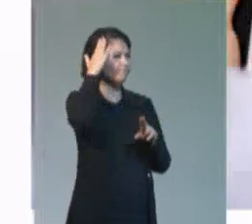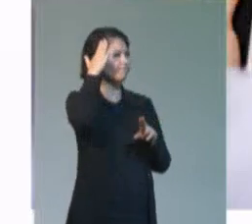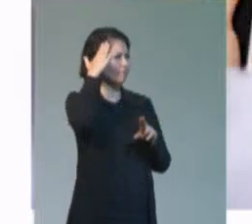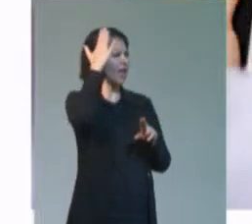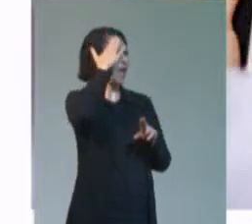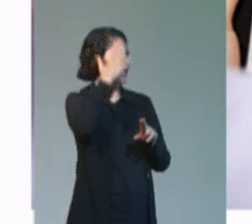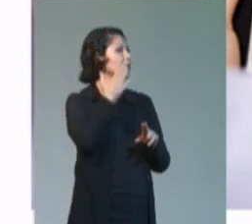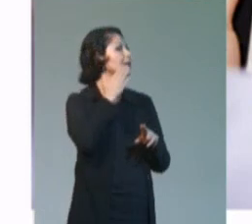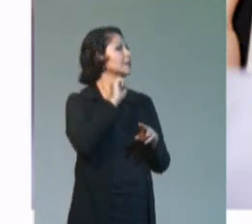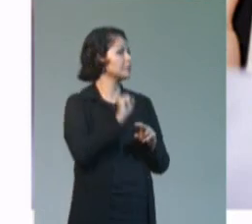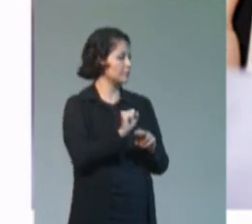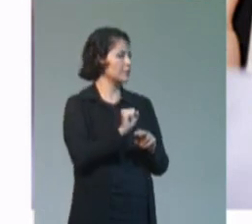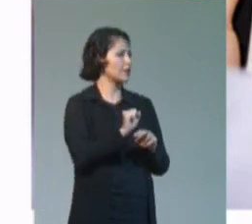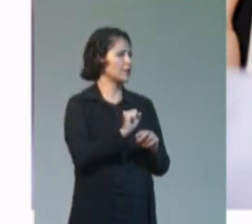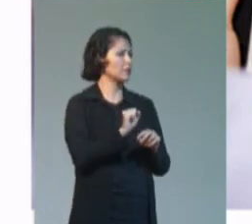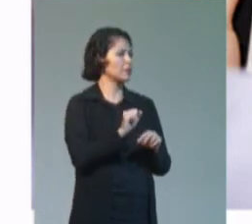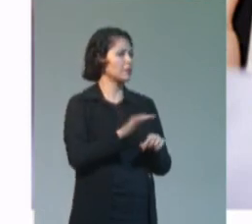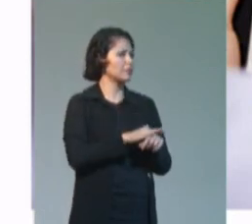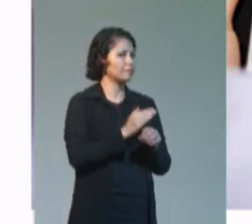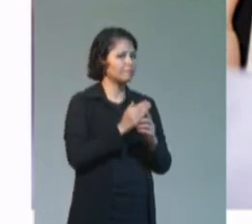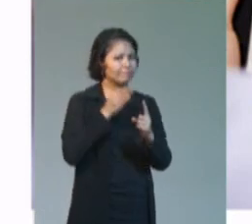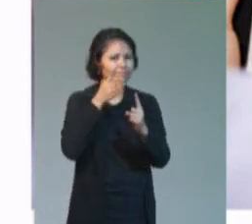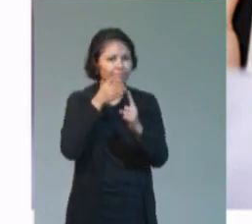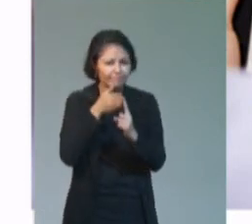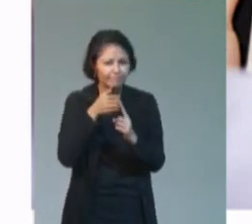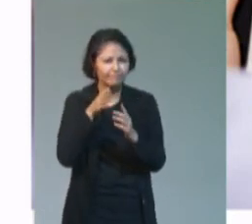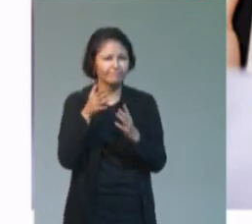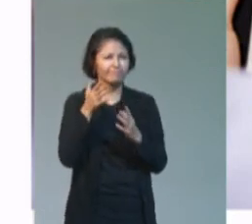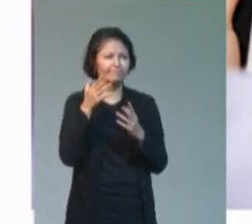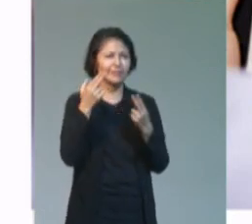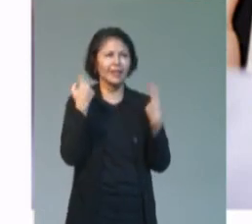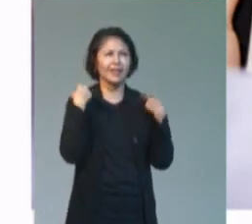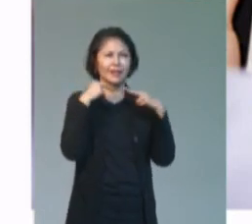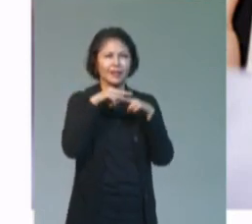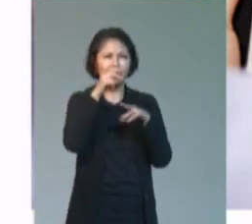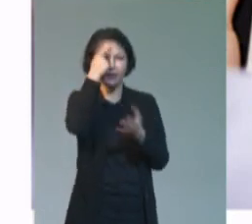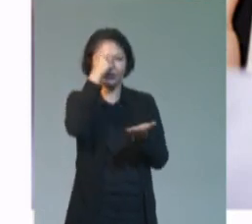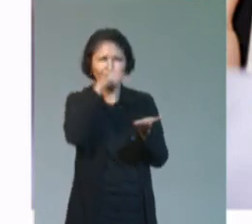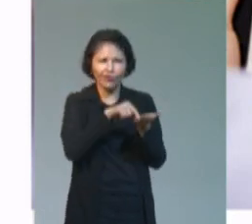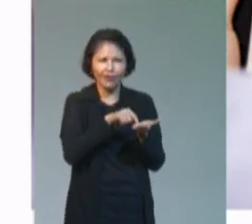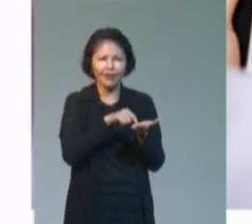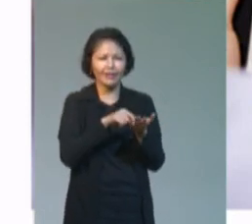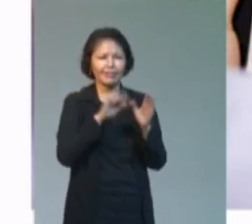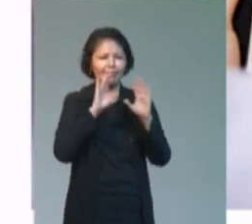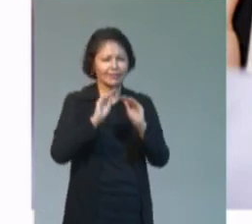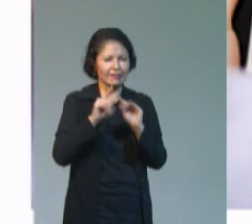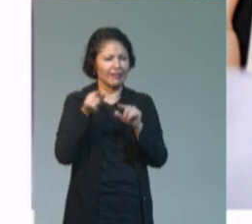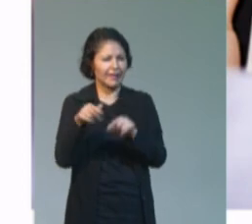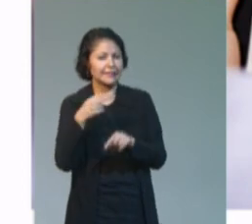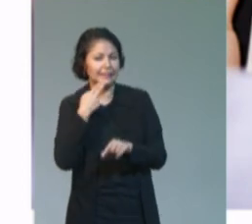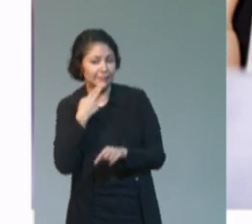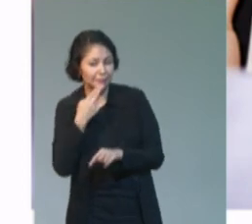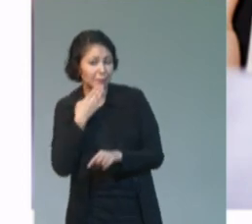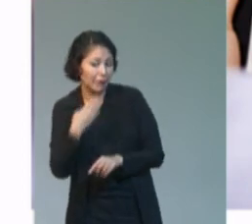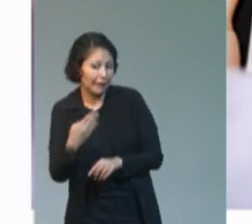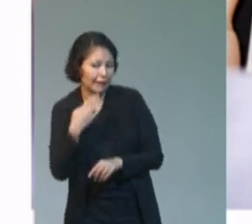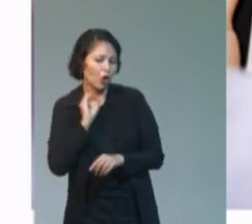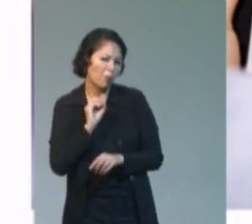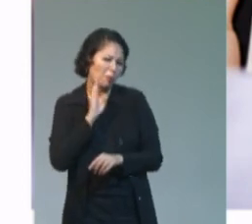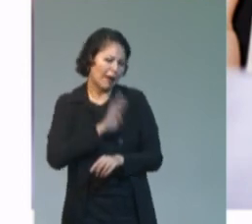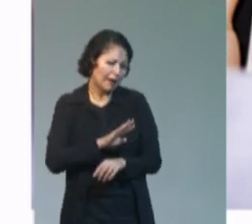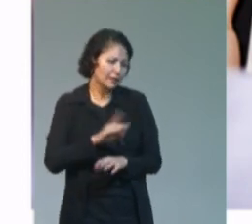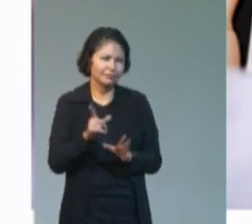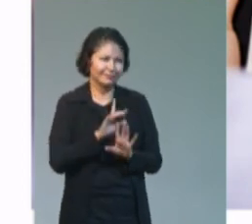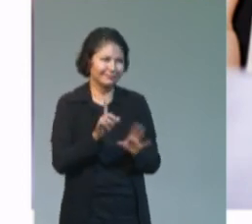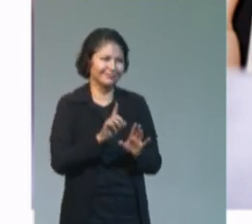la concepción el enfoque las creencias que el docente tenga sobre la enseñanza lo mismo que se reflejan en la